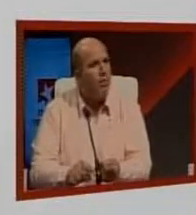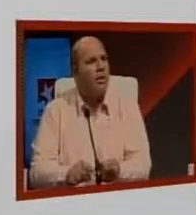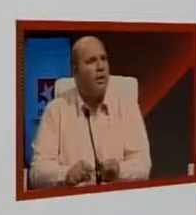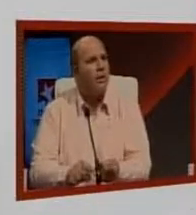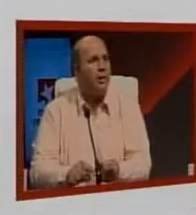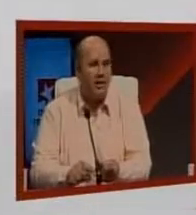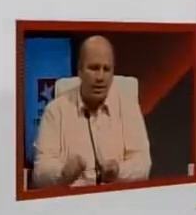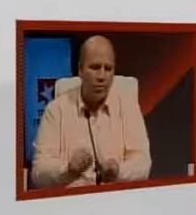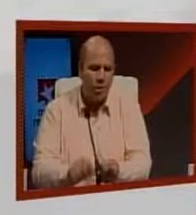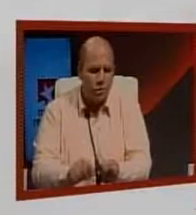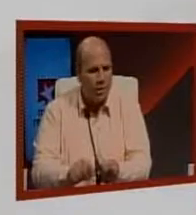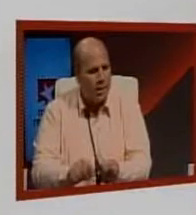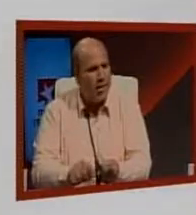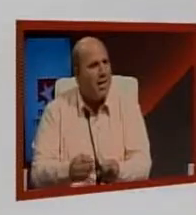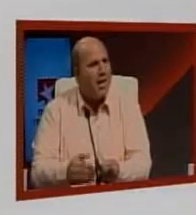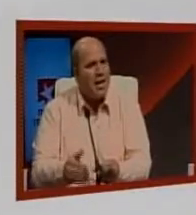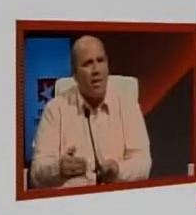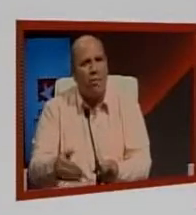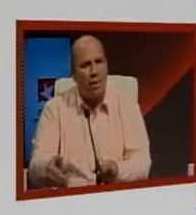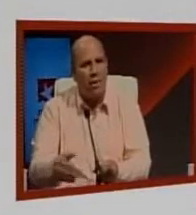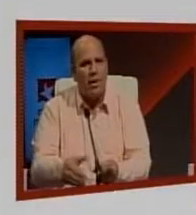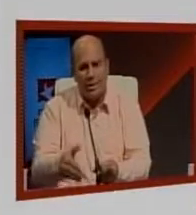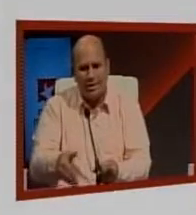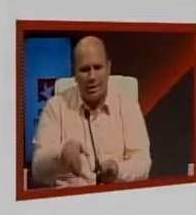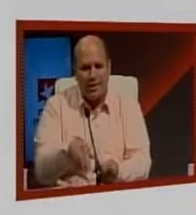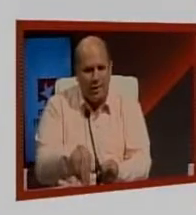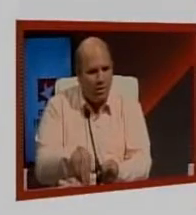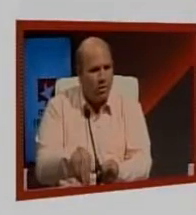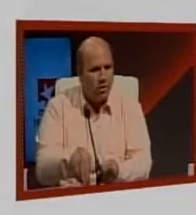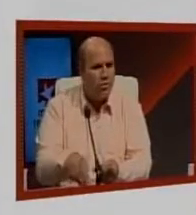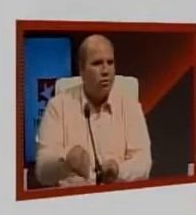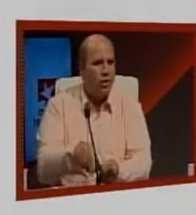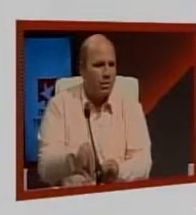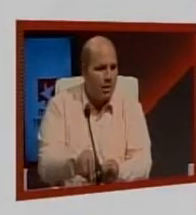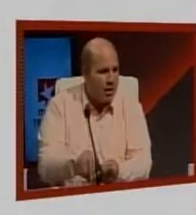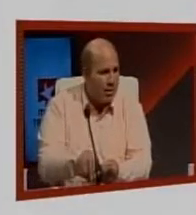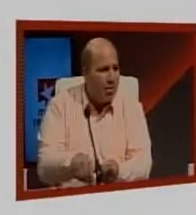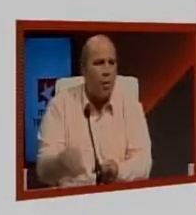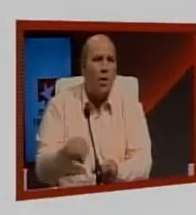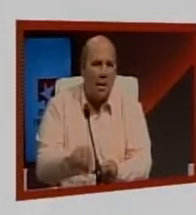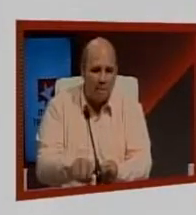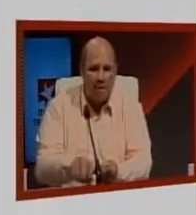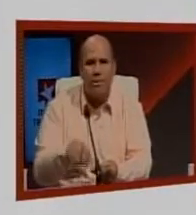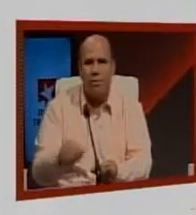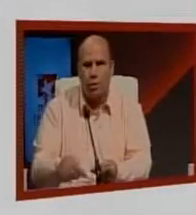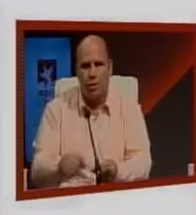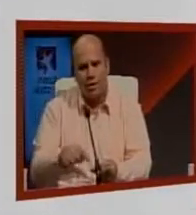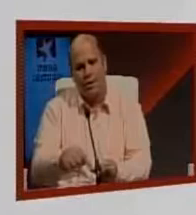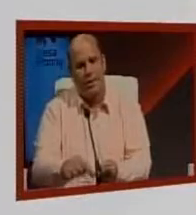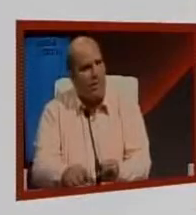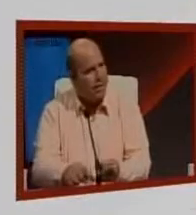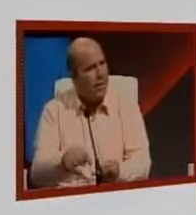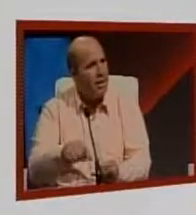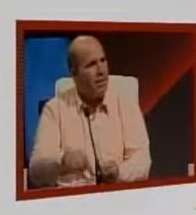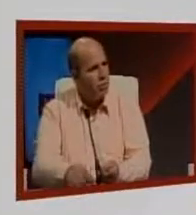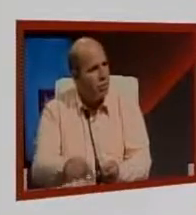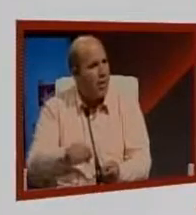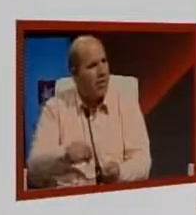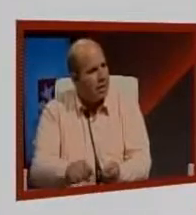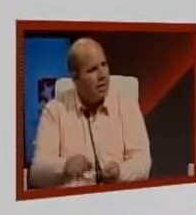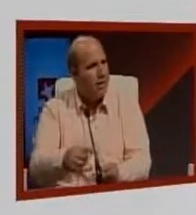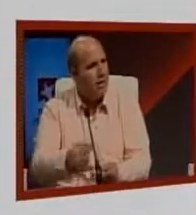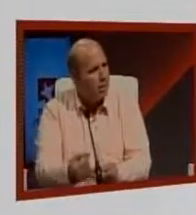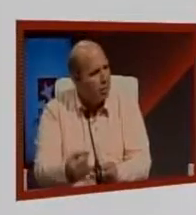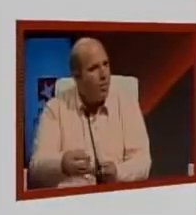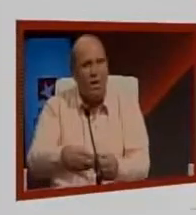de eso, tenemos que incluir aquí la polémica que existe dentro de Estados Unidos respecto al tema migratorio, que pasa por cuestiones raciales,